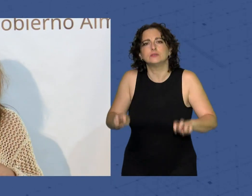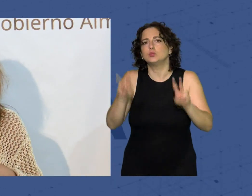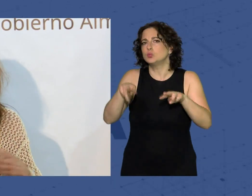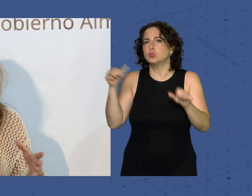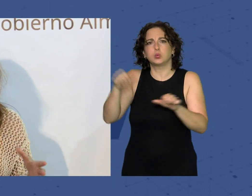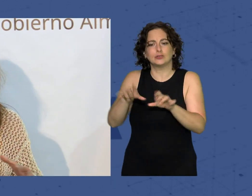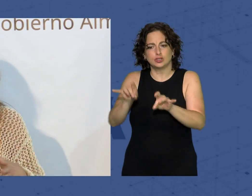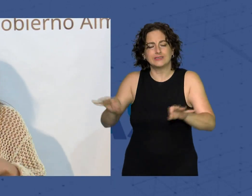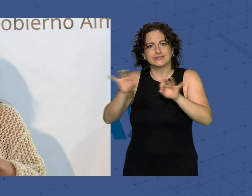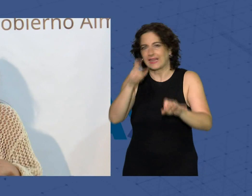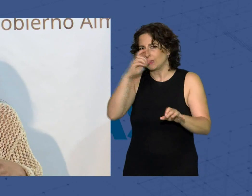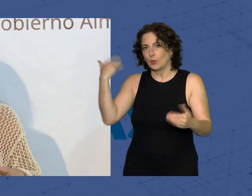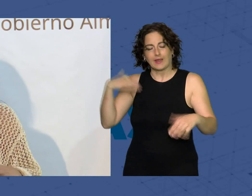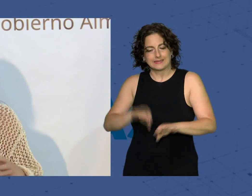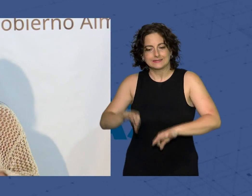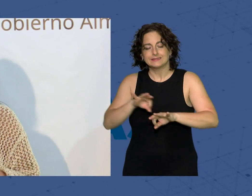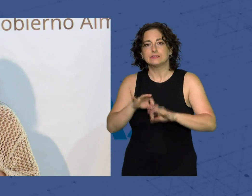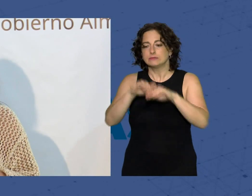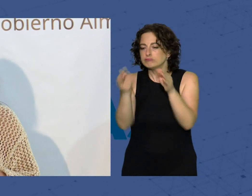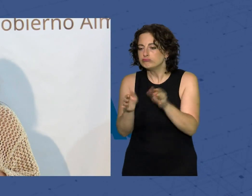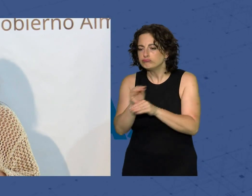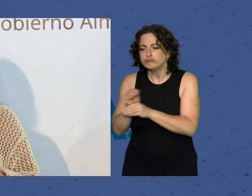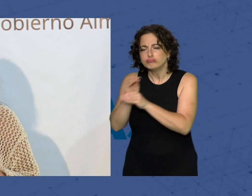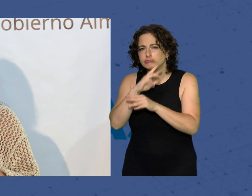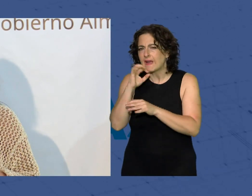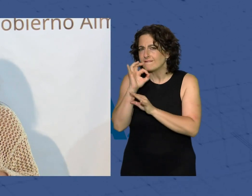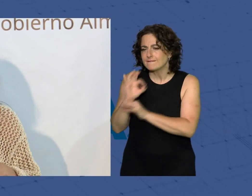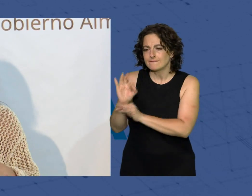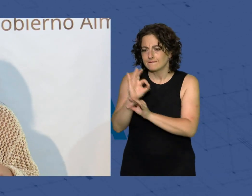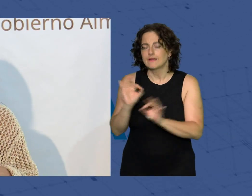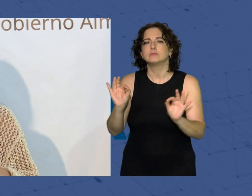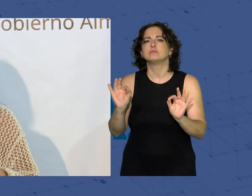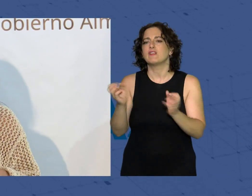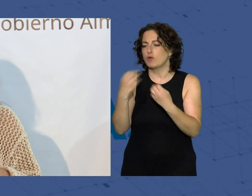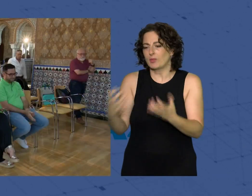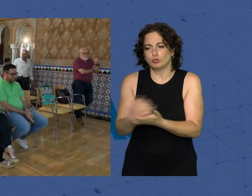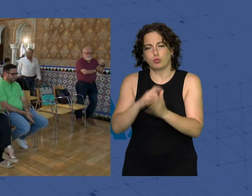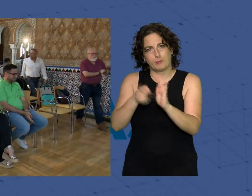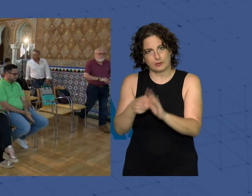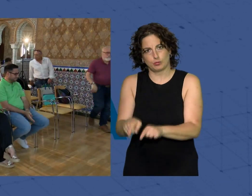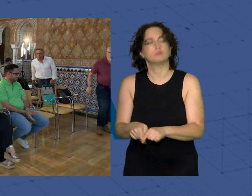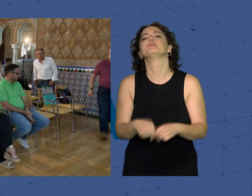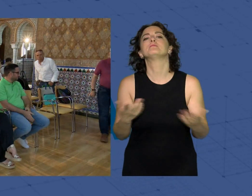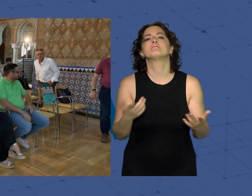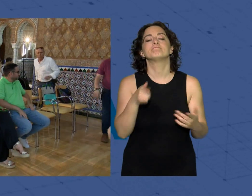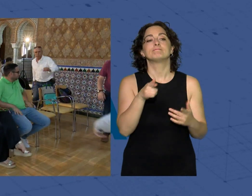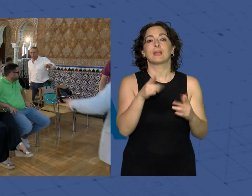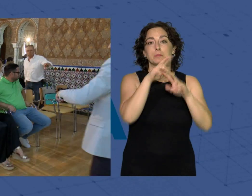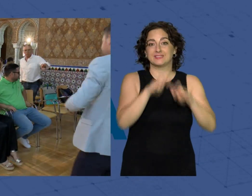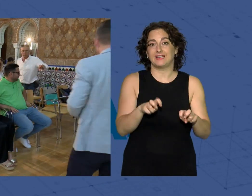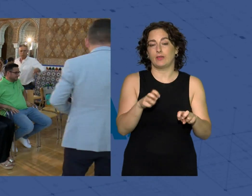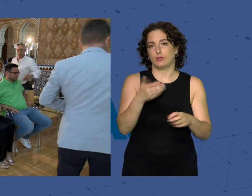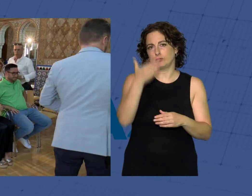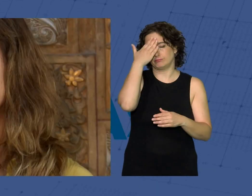la antigüedad y que nos ha llegado eso sí con toda la información. Al frente de esta investigación